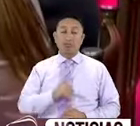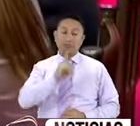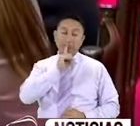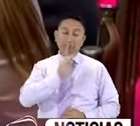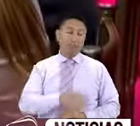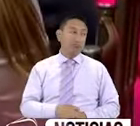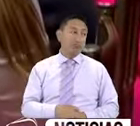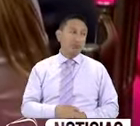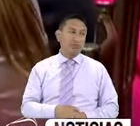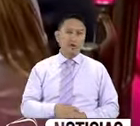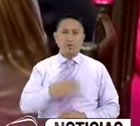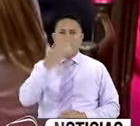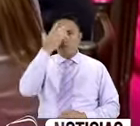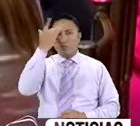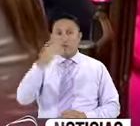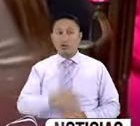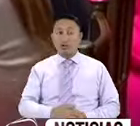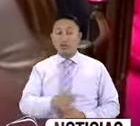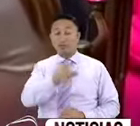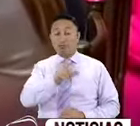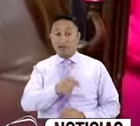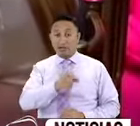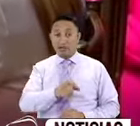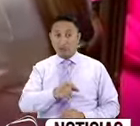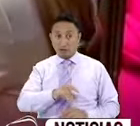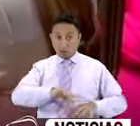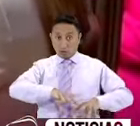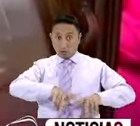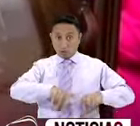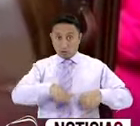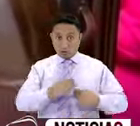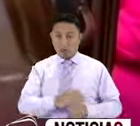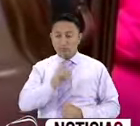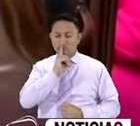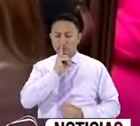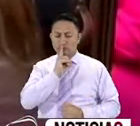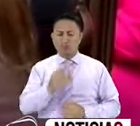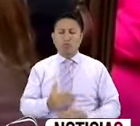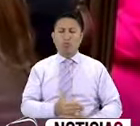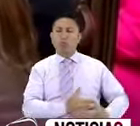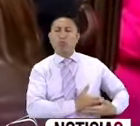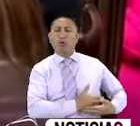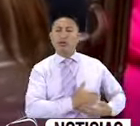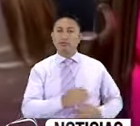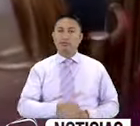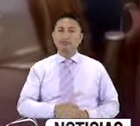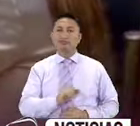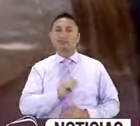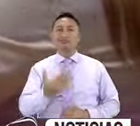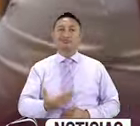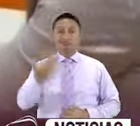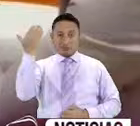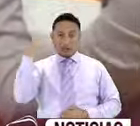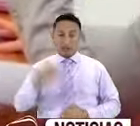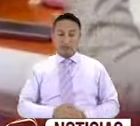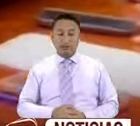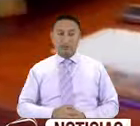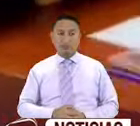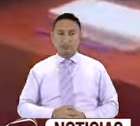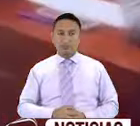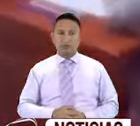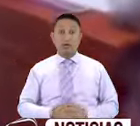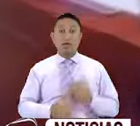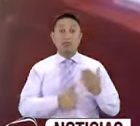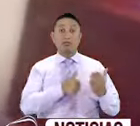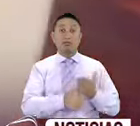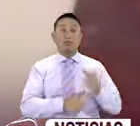están incumpliendo a estas bandas delictivas así como lo hicieron. No le admito que usted diga que yo incumbo a nadie.